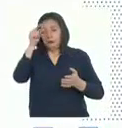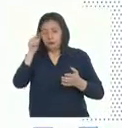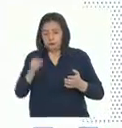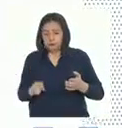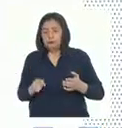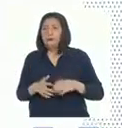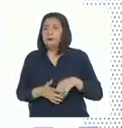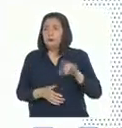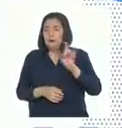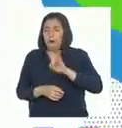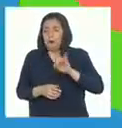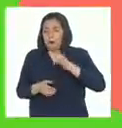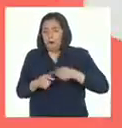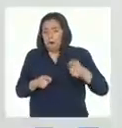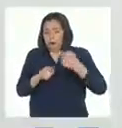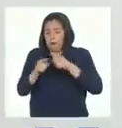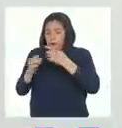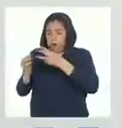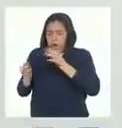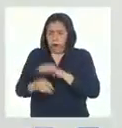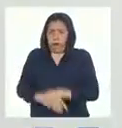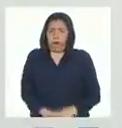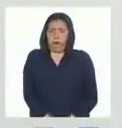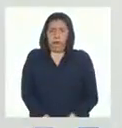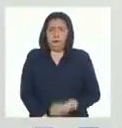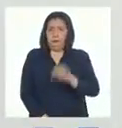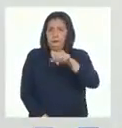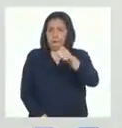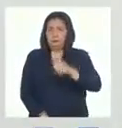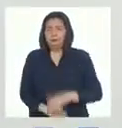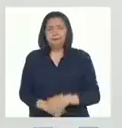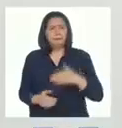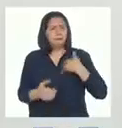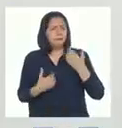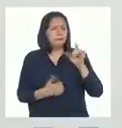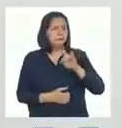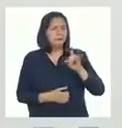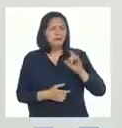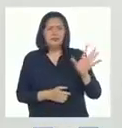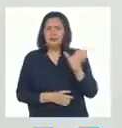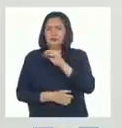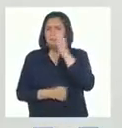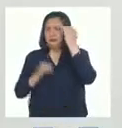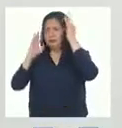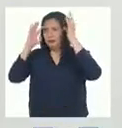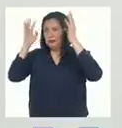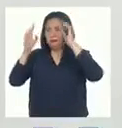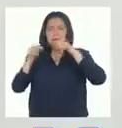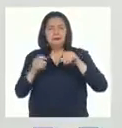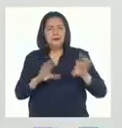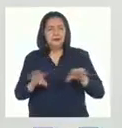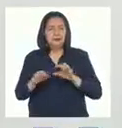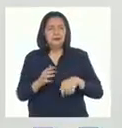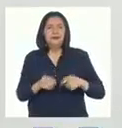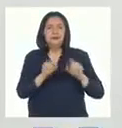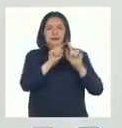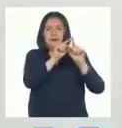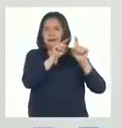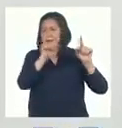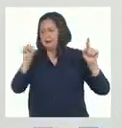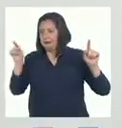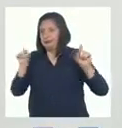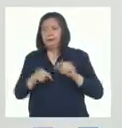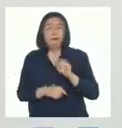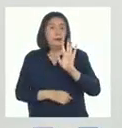se puede utilizar distintos materiales. Así es, Patricia. Pueden usar toda su creatividad para hacer sus líneas de